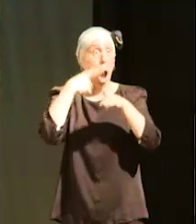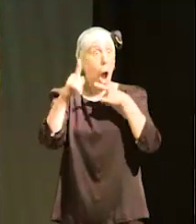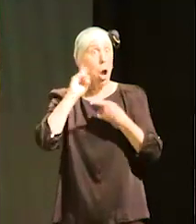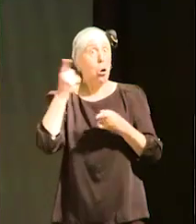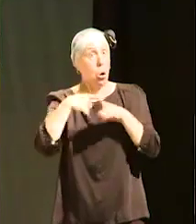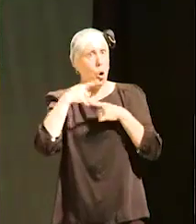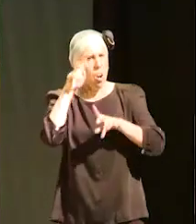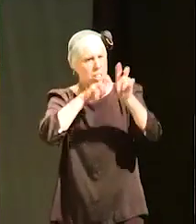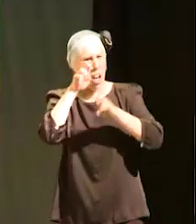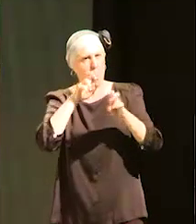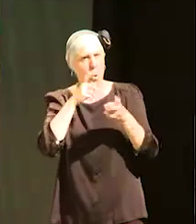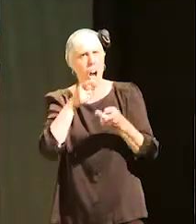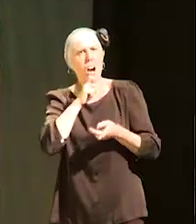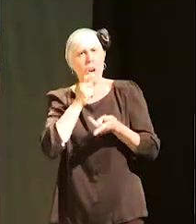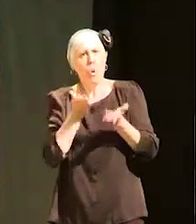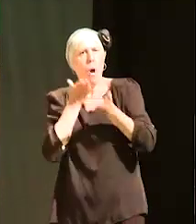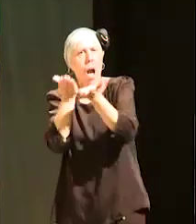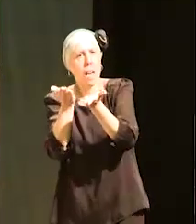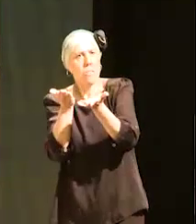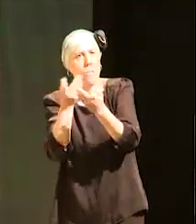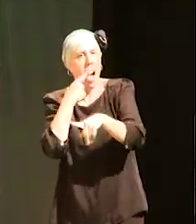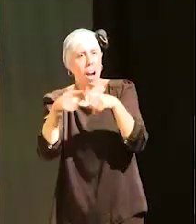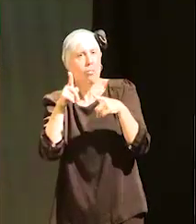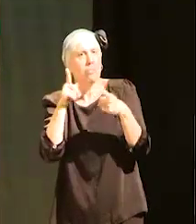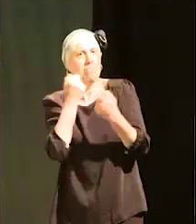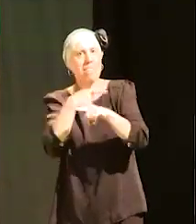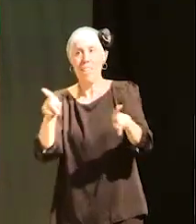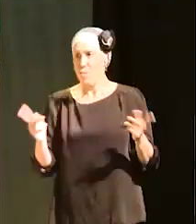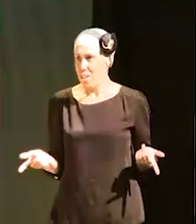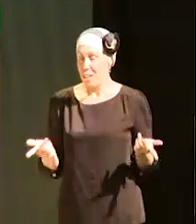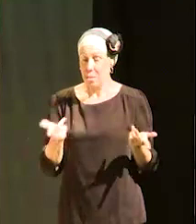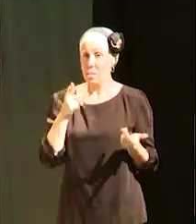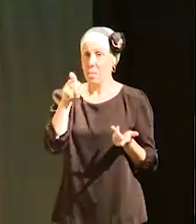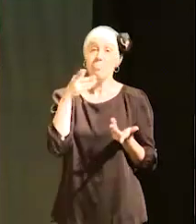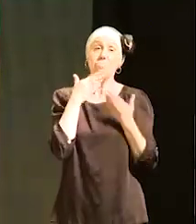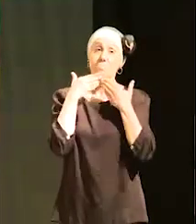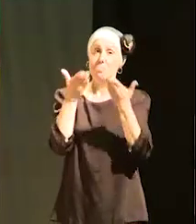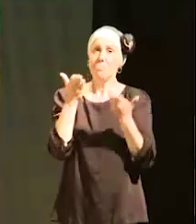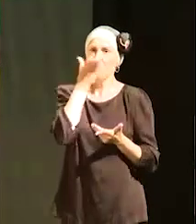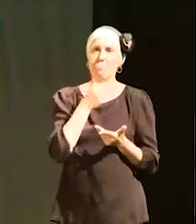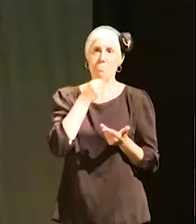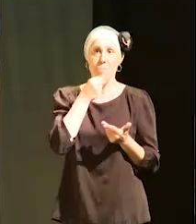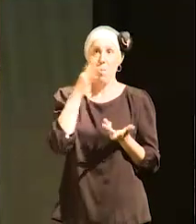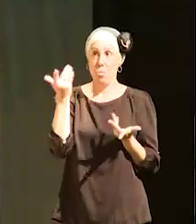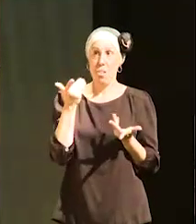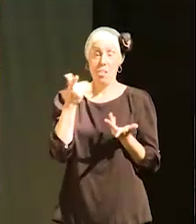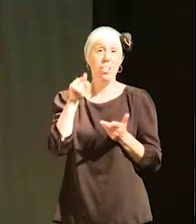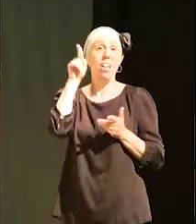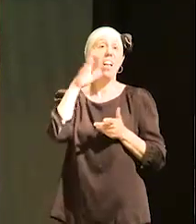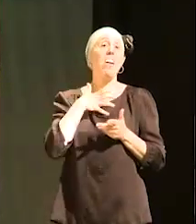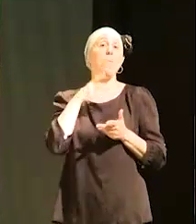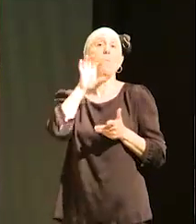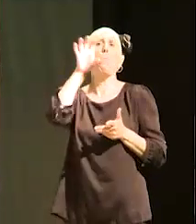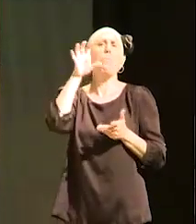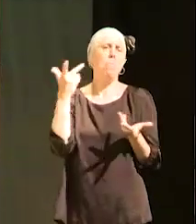y bueno muchas gracias porque creo que es muy hermoso lo que están haciendo y allá todo cae muy bien así que